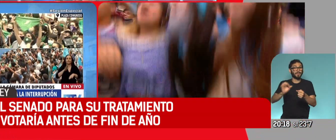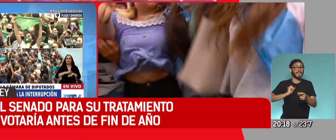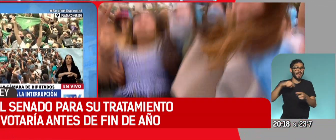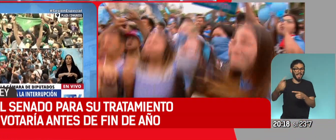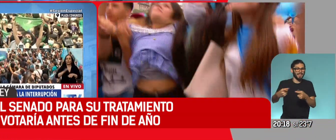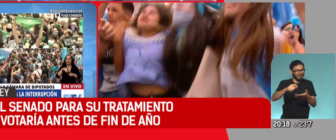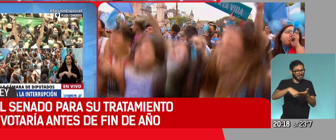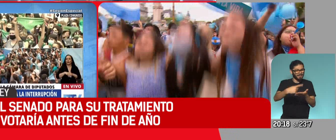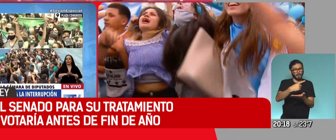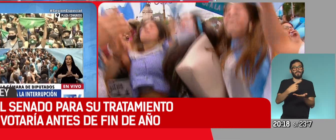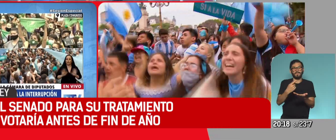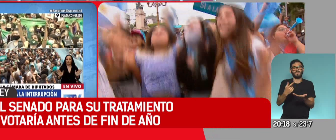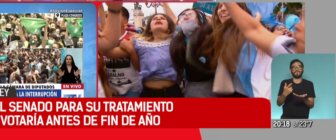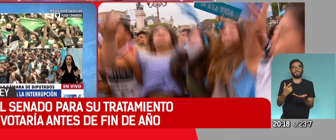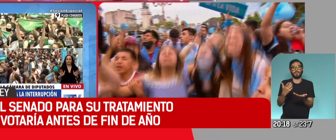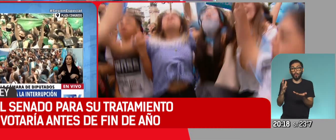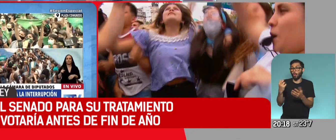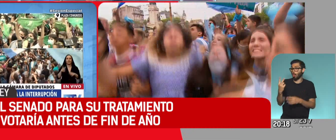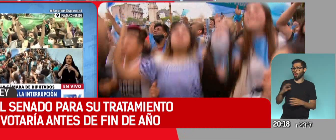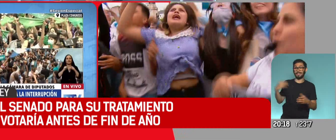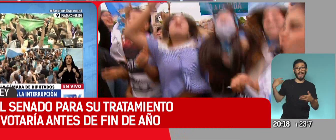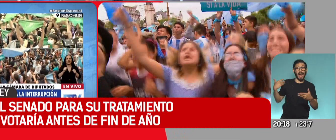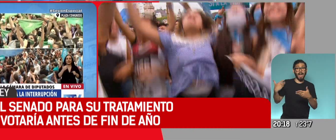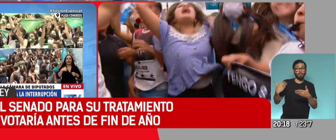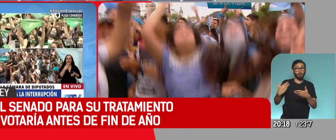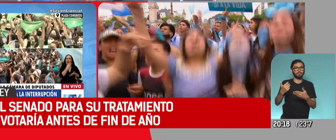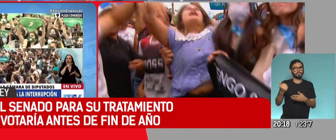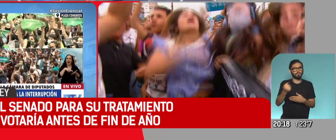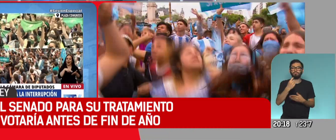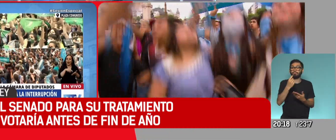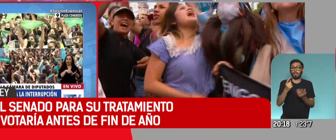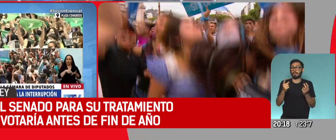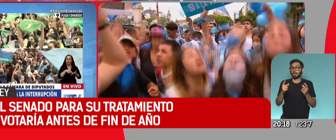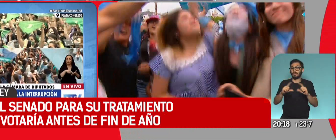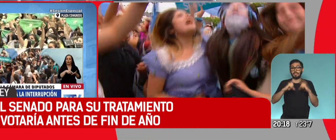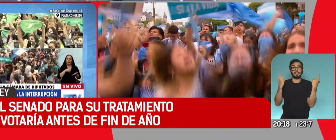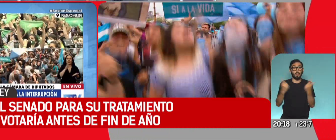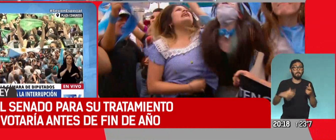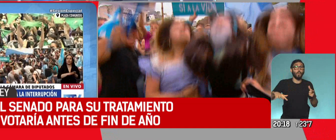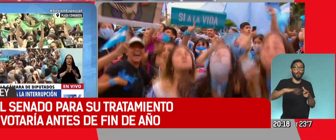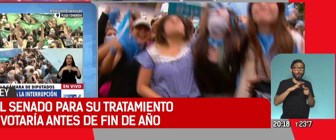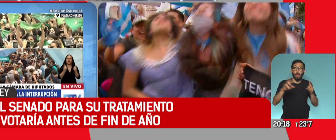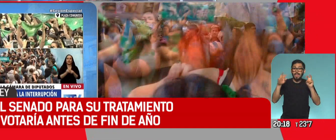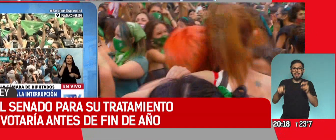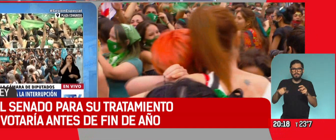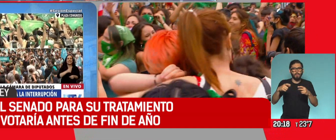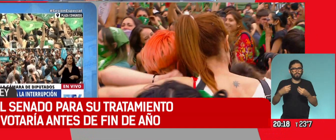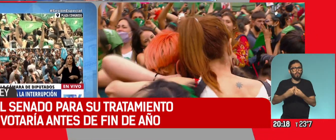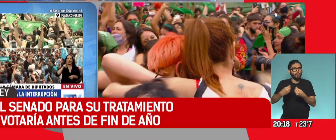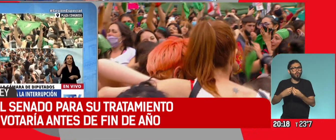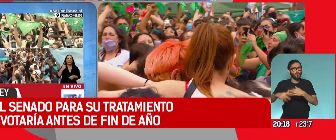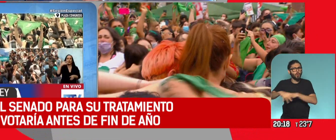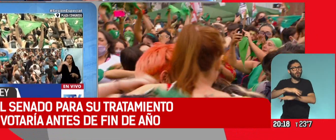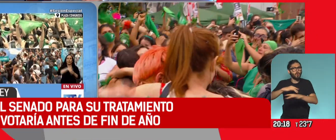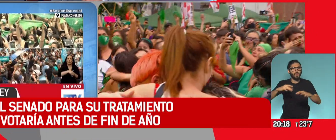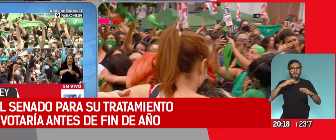estos 2 años sirvieron. La agenda pública, el tema siguió muy fuerte en la agenda pública, pero también sirvió para entender que las posturas